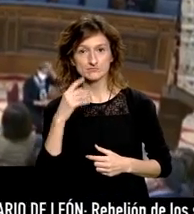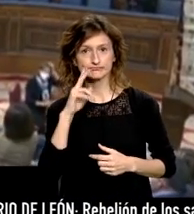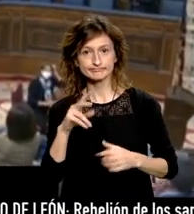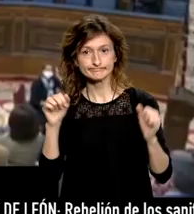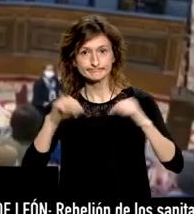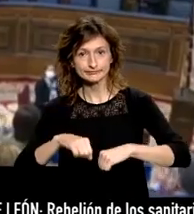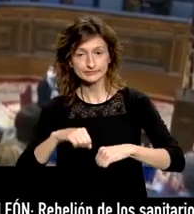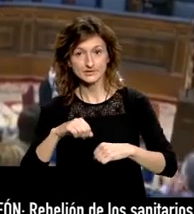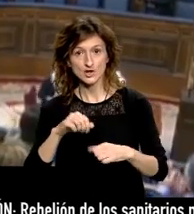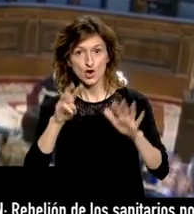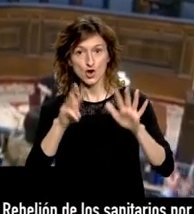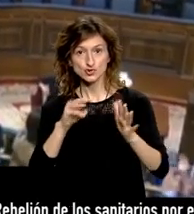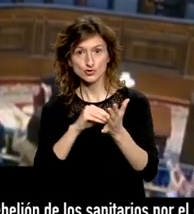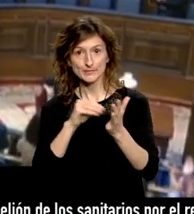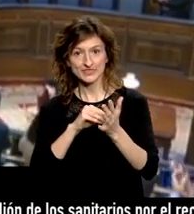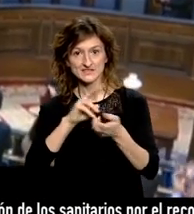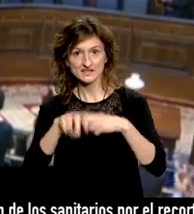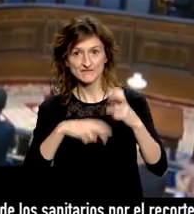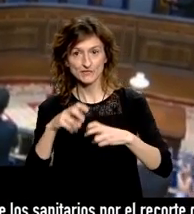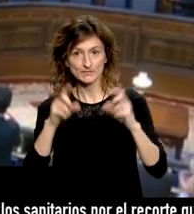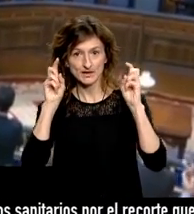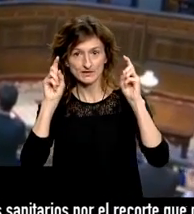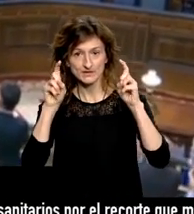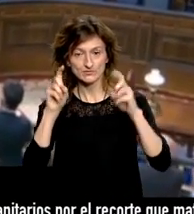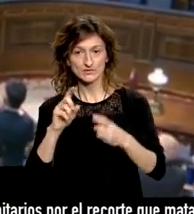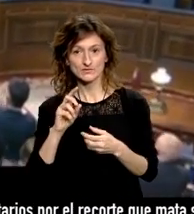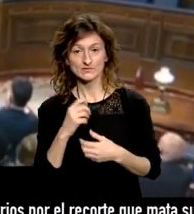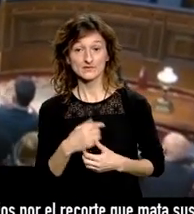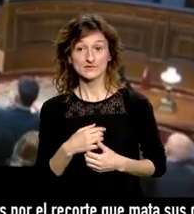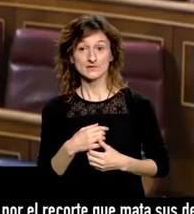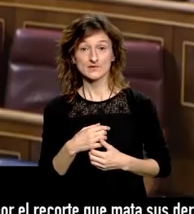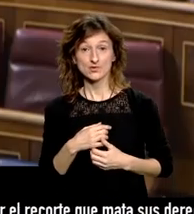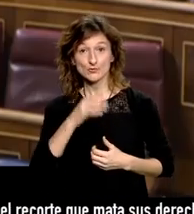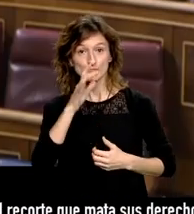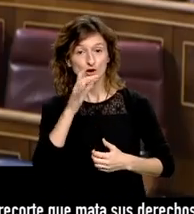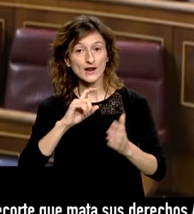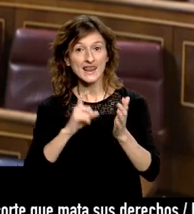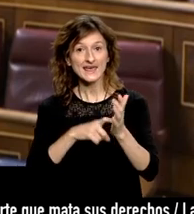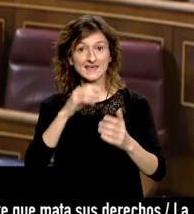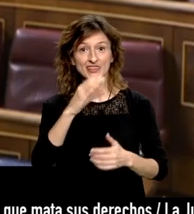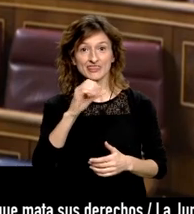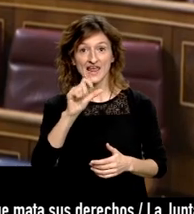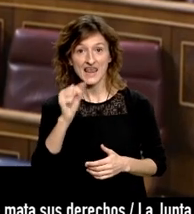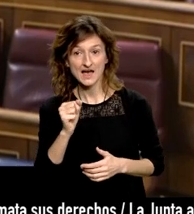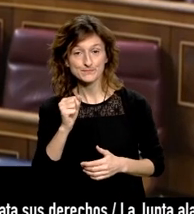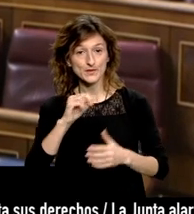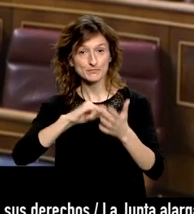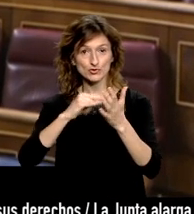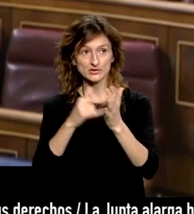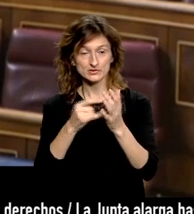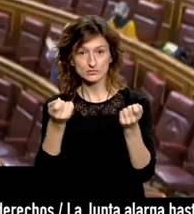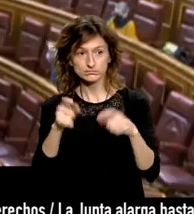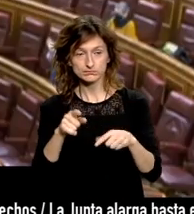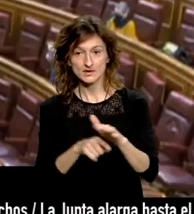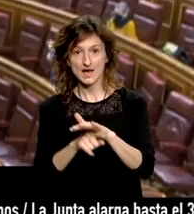visto bueno a la que es la octava reforma ejecutiva de la democracia. Es la conocida como Ley Celaá, que al igual que otros proyectos